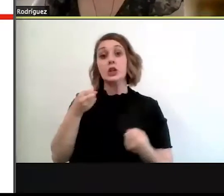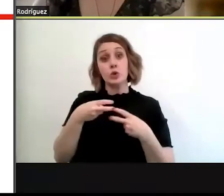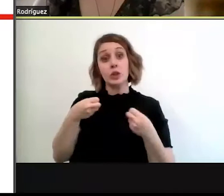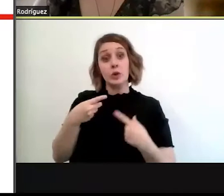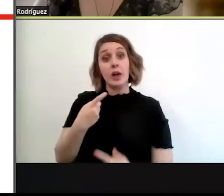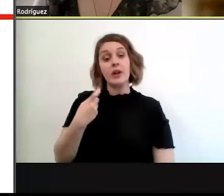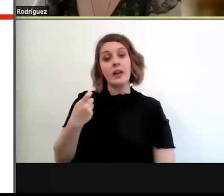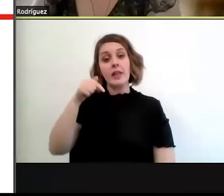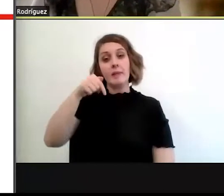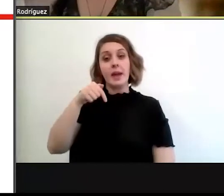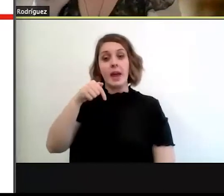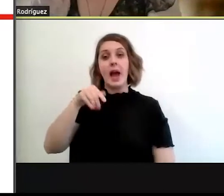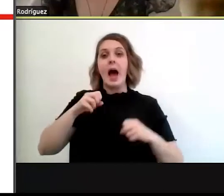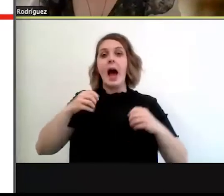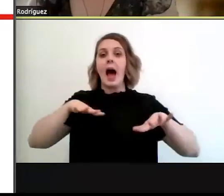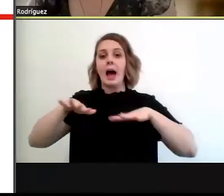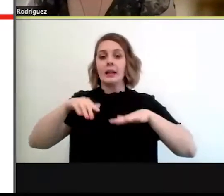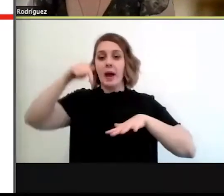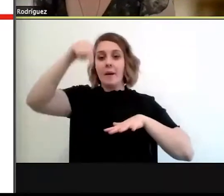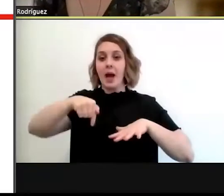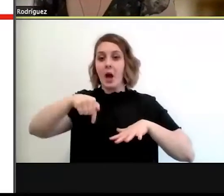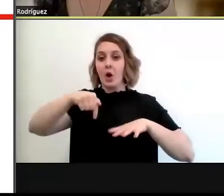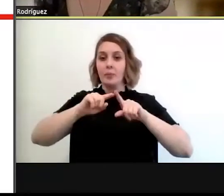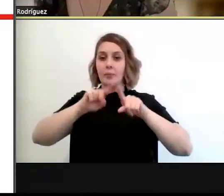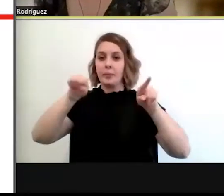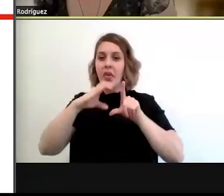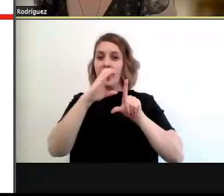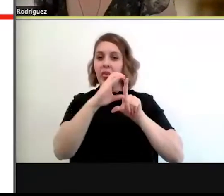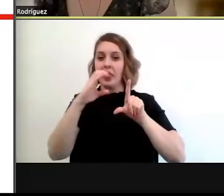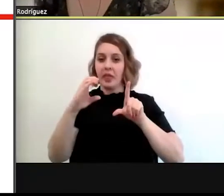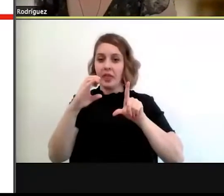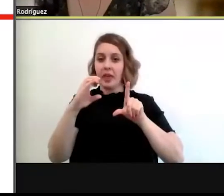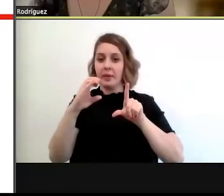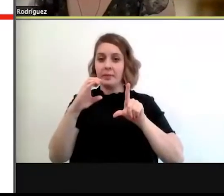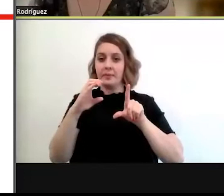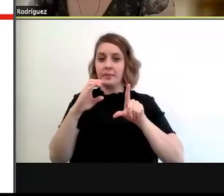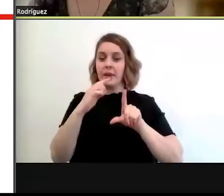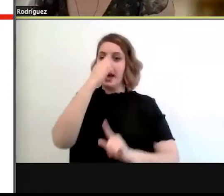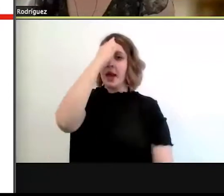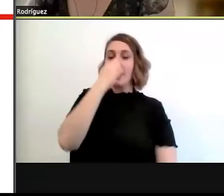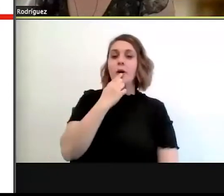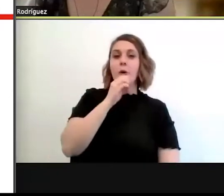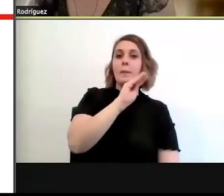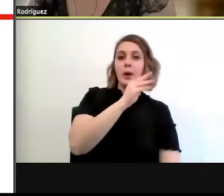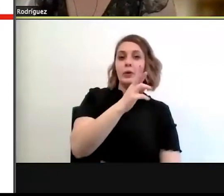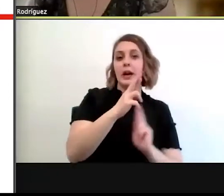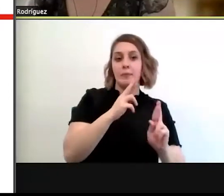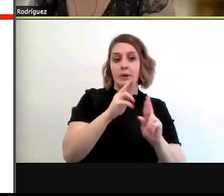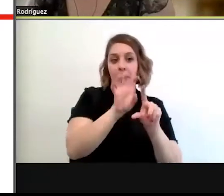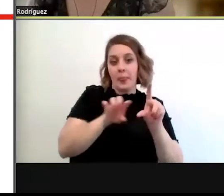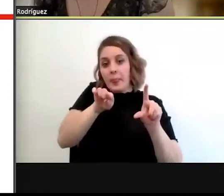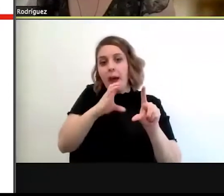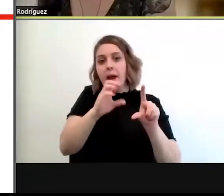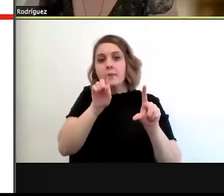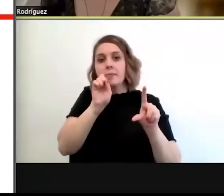debes activarlo en la caja que pone CCC y que está al lado del icono de preguntas y respuestas,